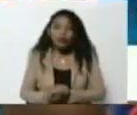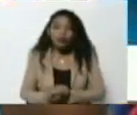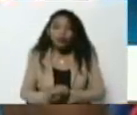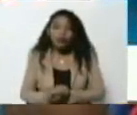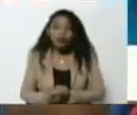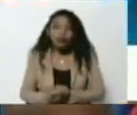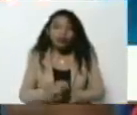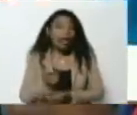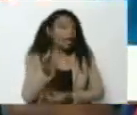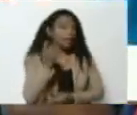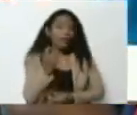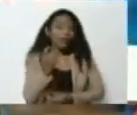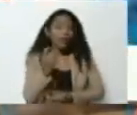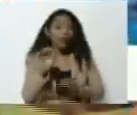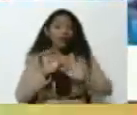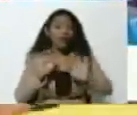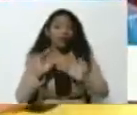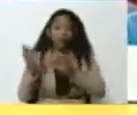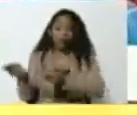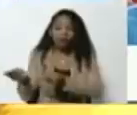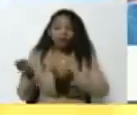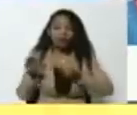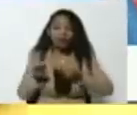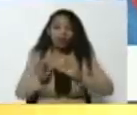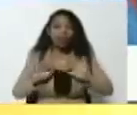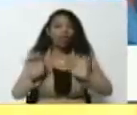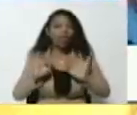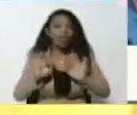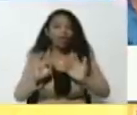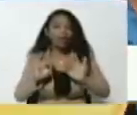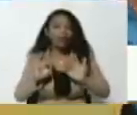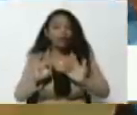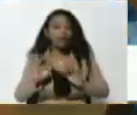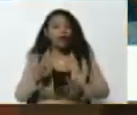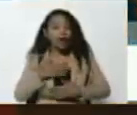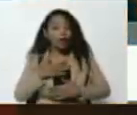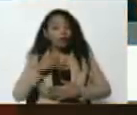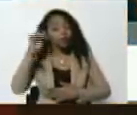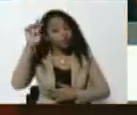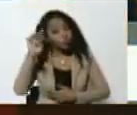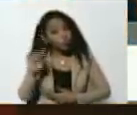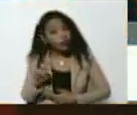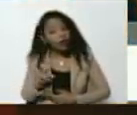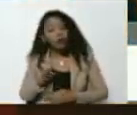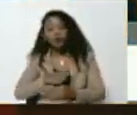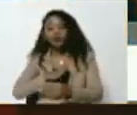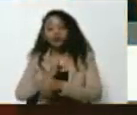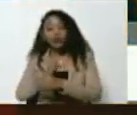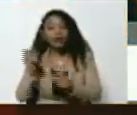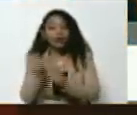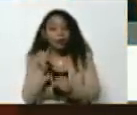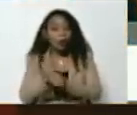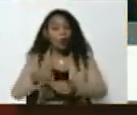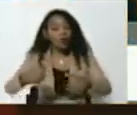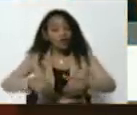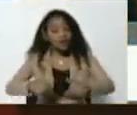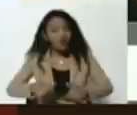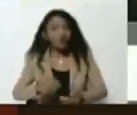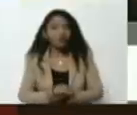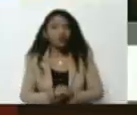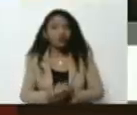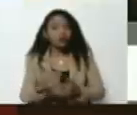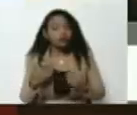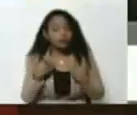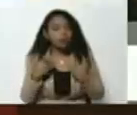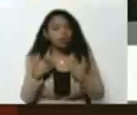A ninguno de nosotros nada nos han regalado. Todos los días tenemos que salir al trabajo, al esfuerzo, al sacrificio, a estirar